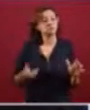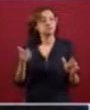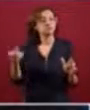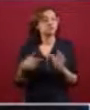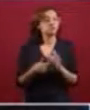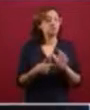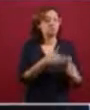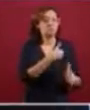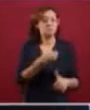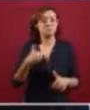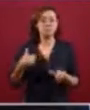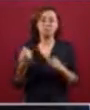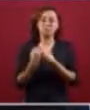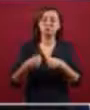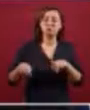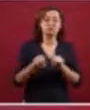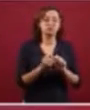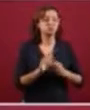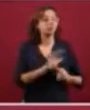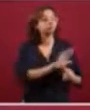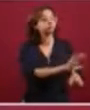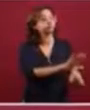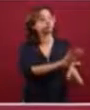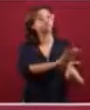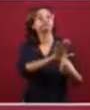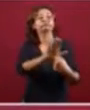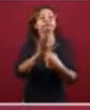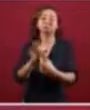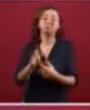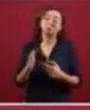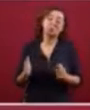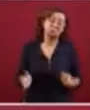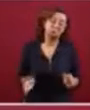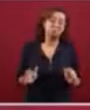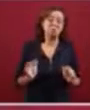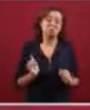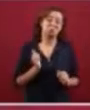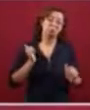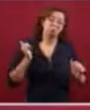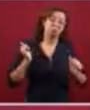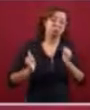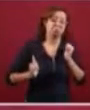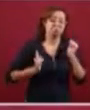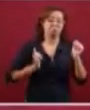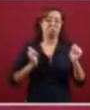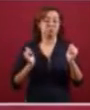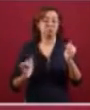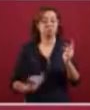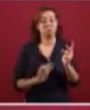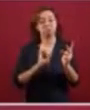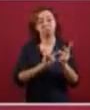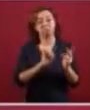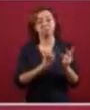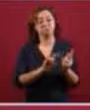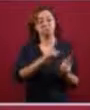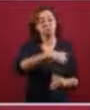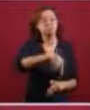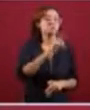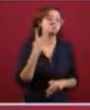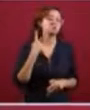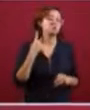miembro de la empresa, socio de la empresa, o mis adversarios